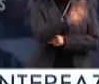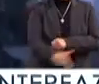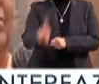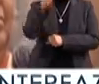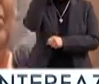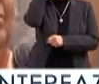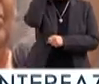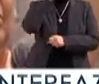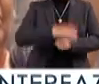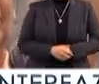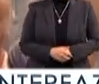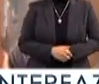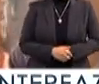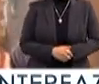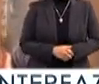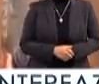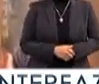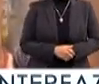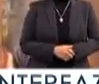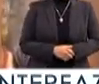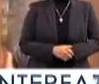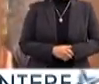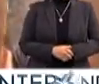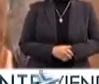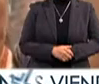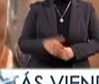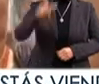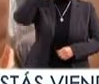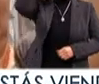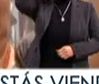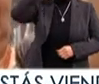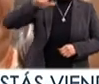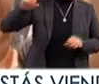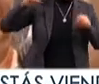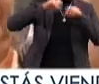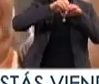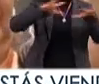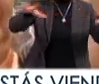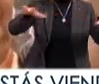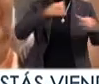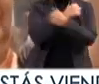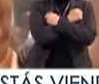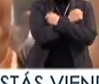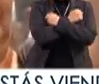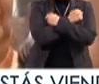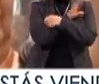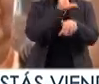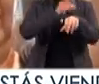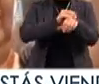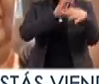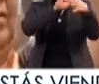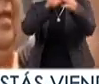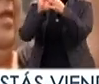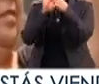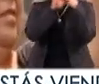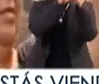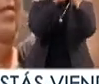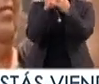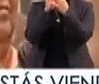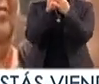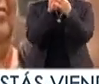indígenas. Que la luz del amor nos permita unirnos.